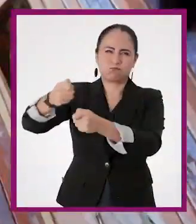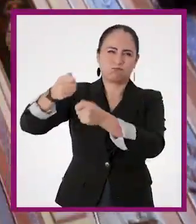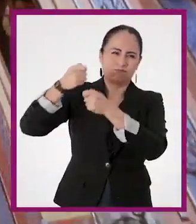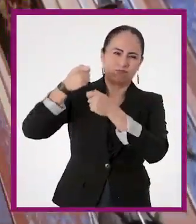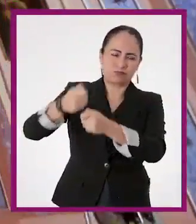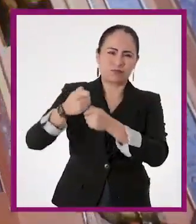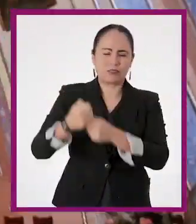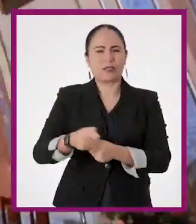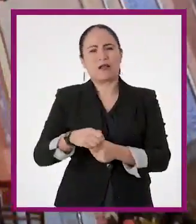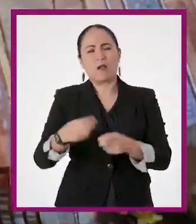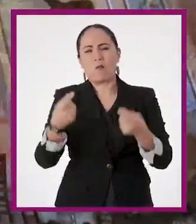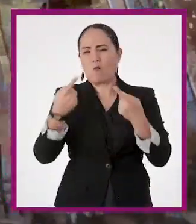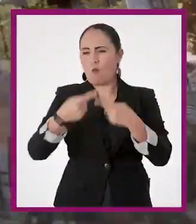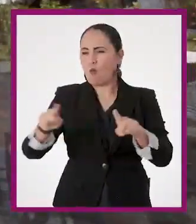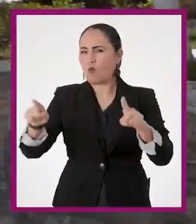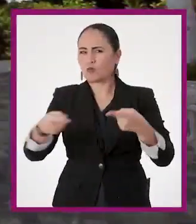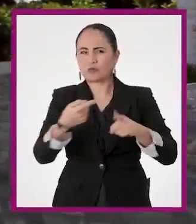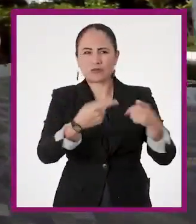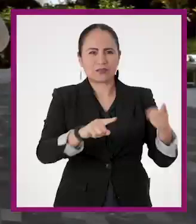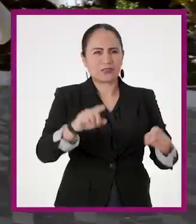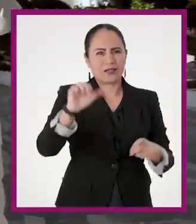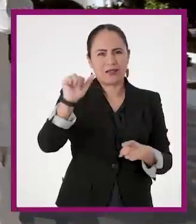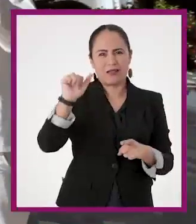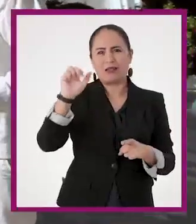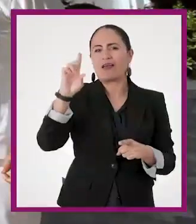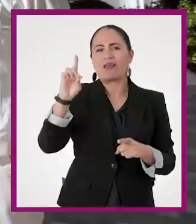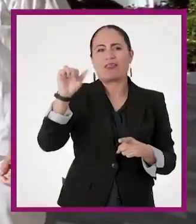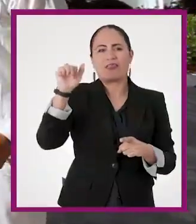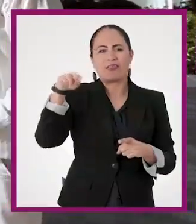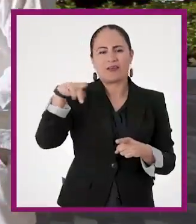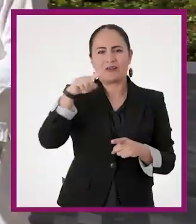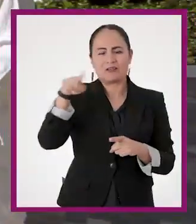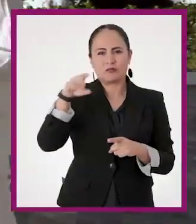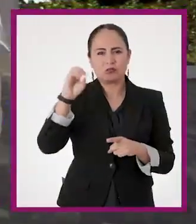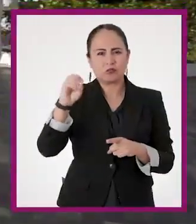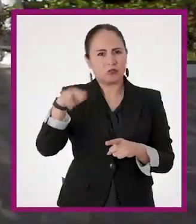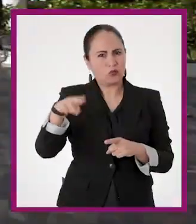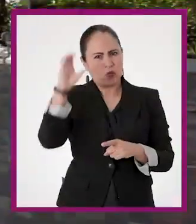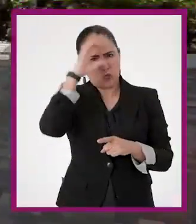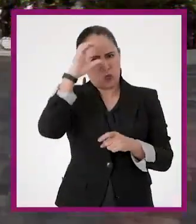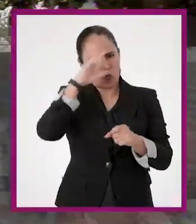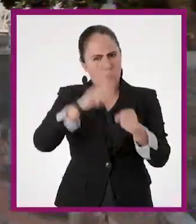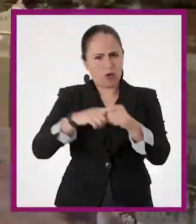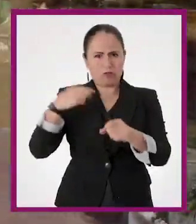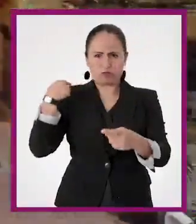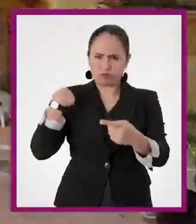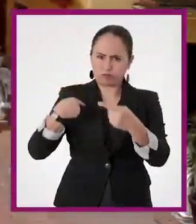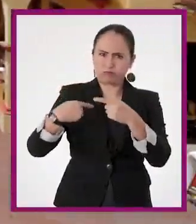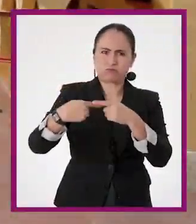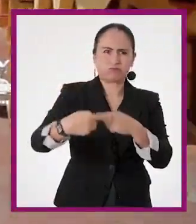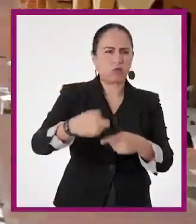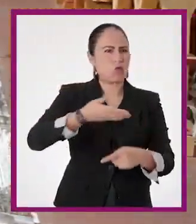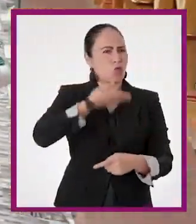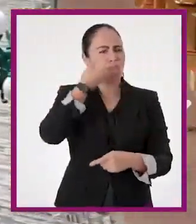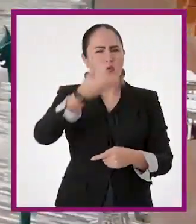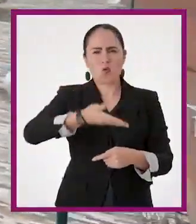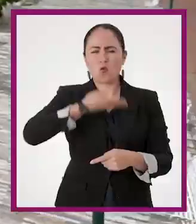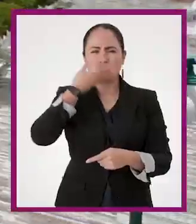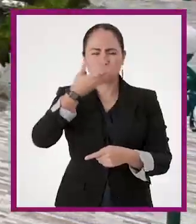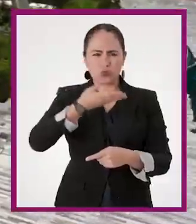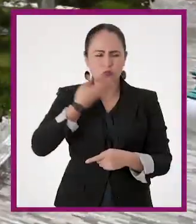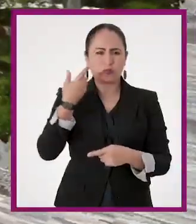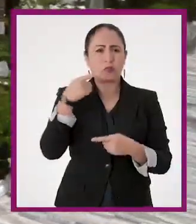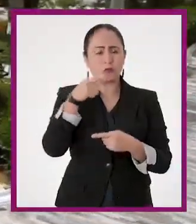El guapango y el danzón adornan tu tradición, privilegio de natura, patrimonio de